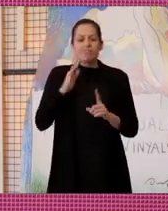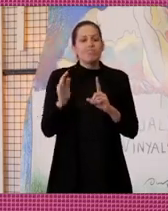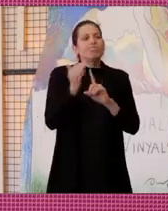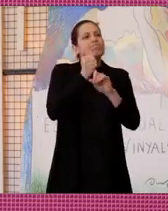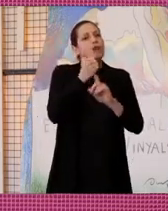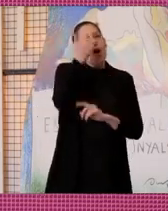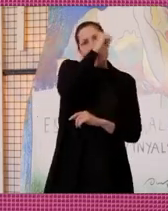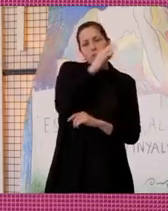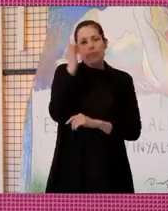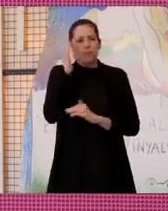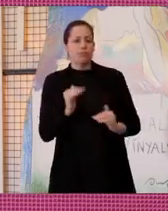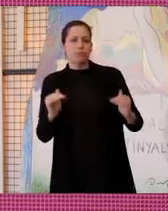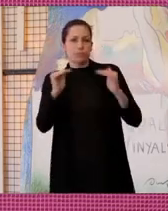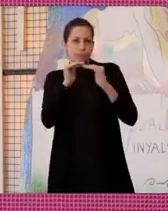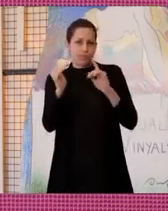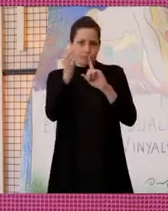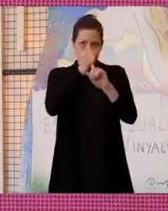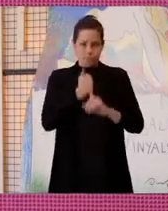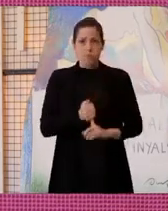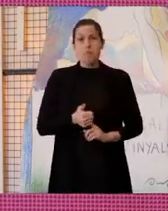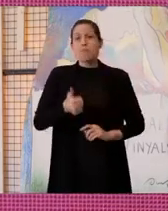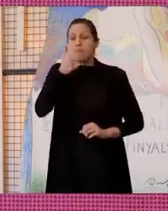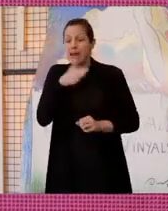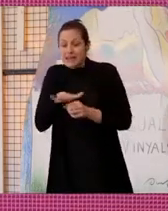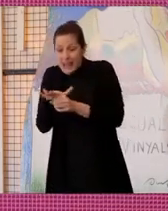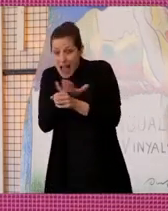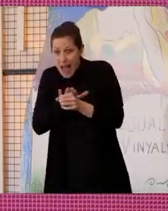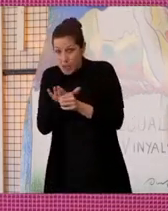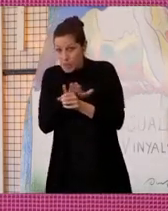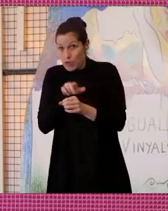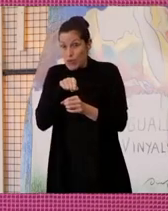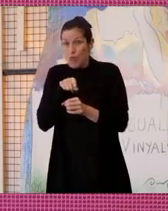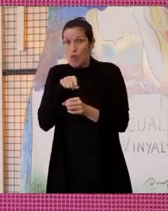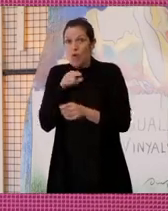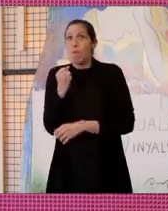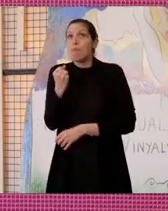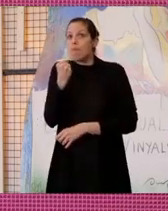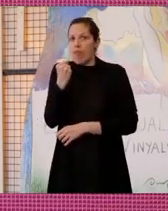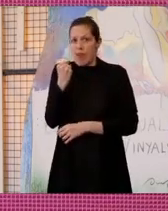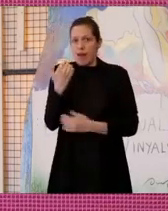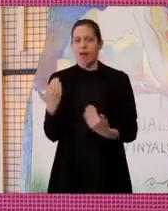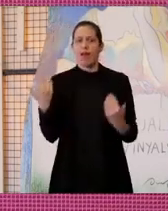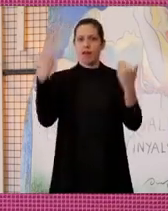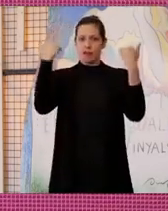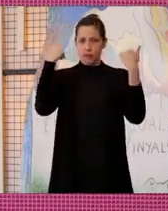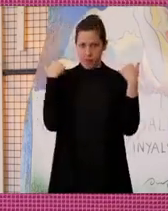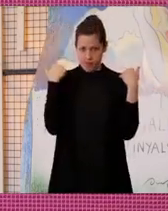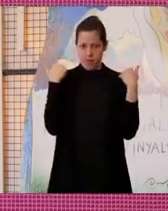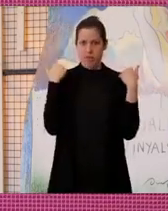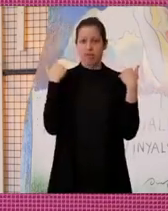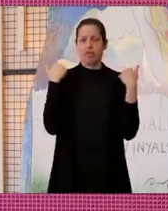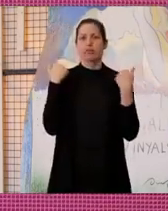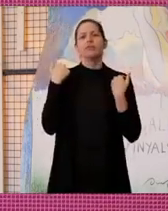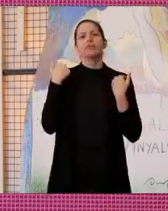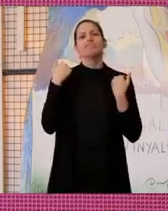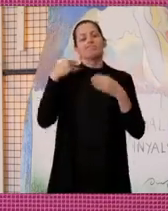hay un ámbito concreto que es el poder la responsabilidad es la actuación dentro